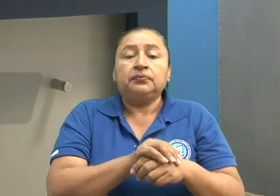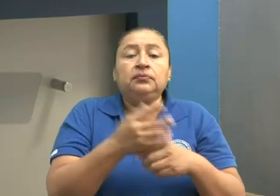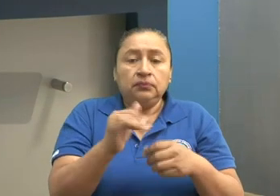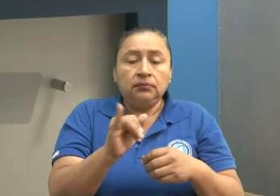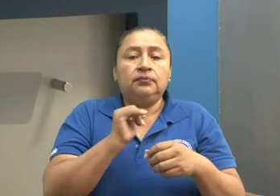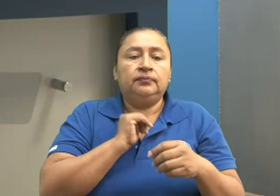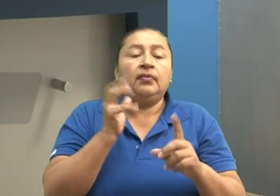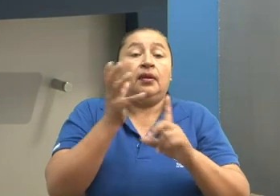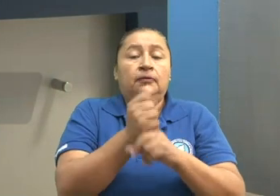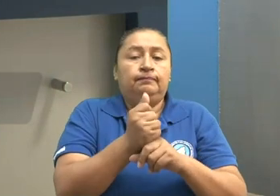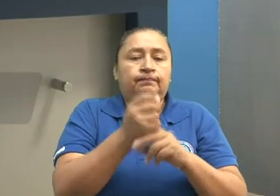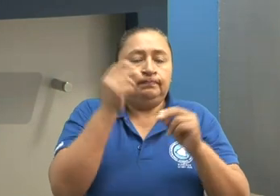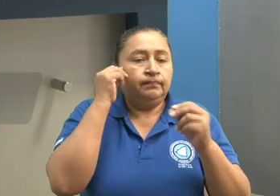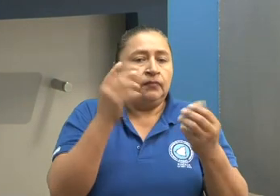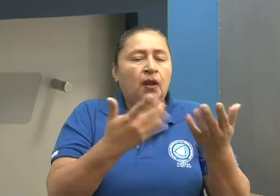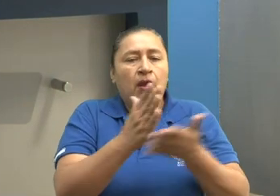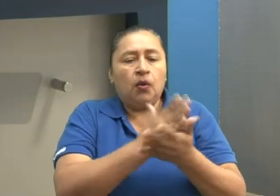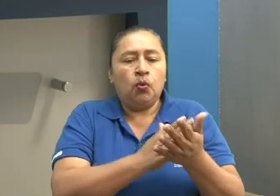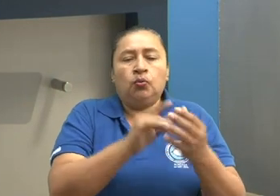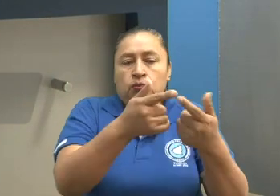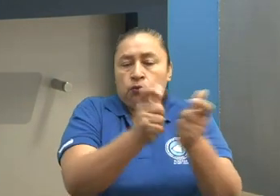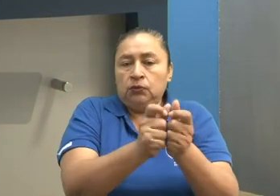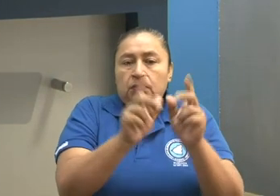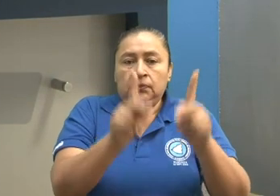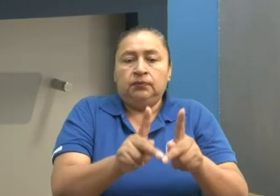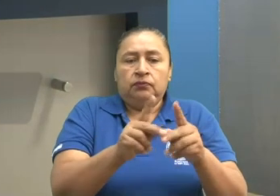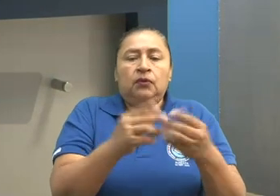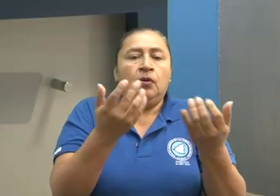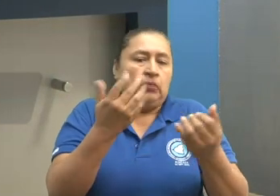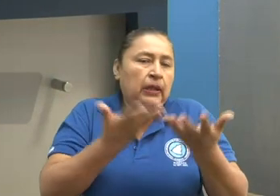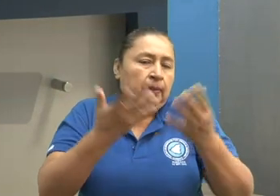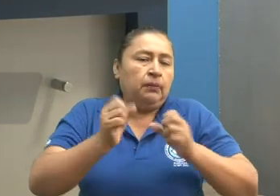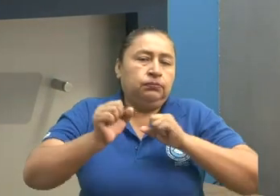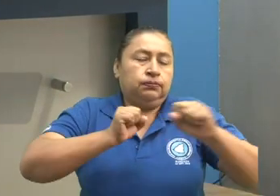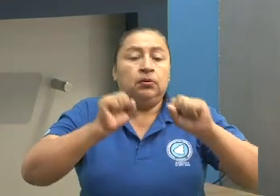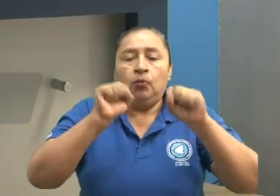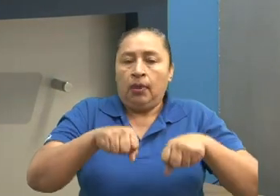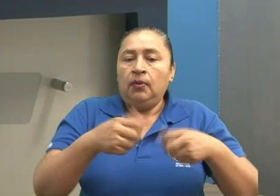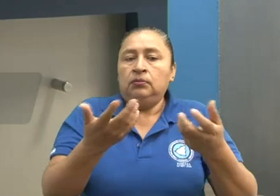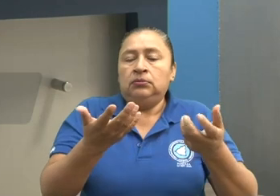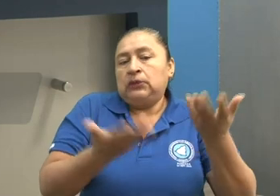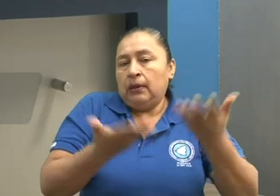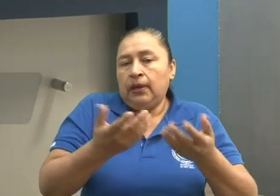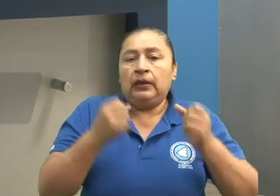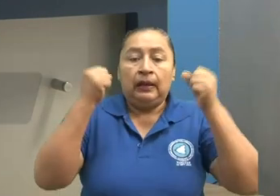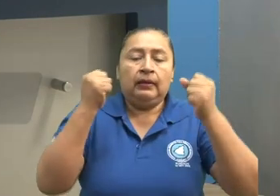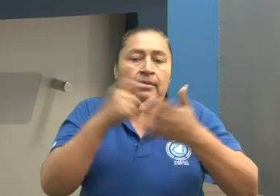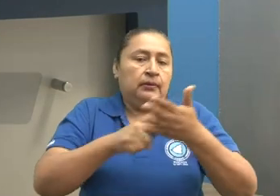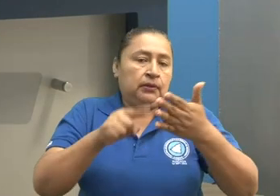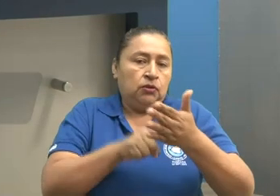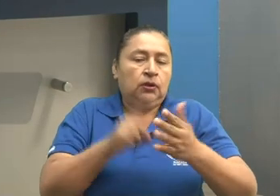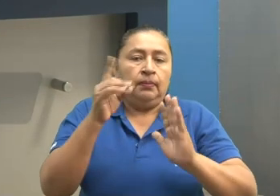logra prender en cierto sector de la población como una posibilidad de, pues, que podía ganar en las elecciones